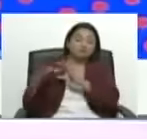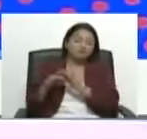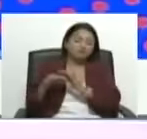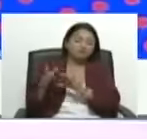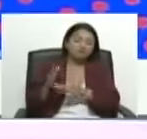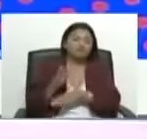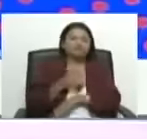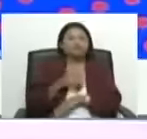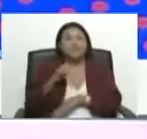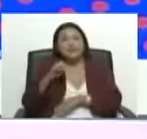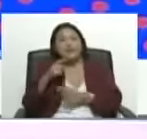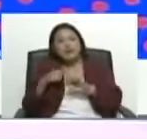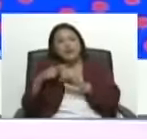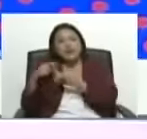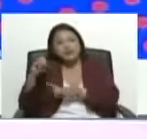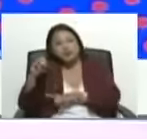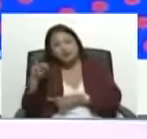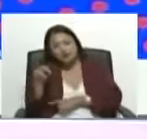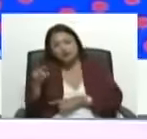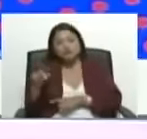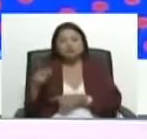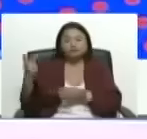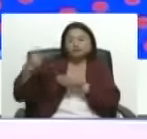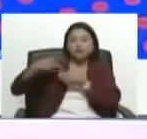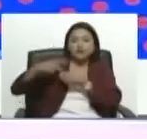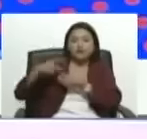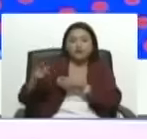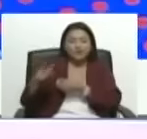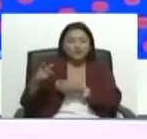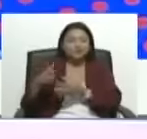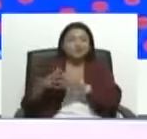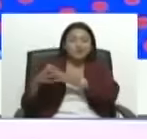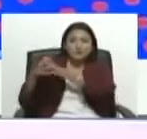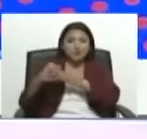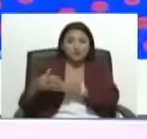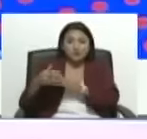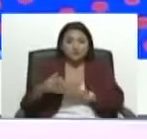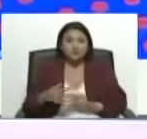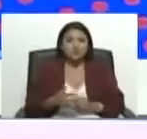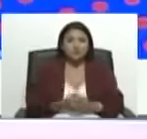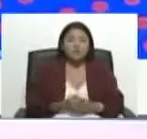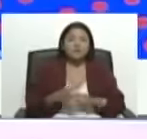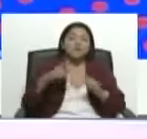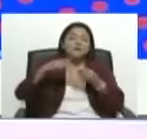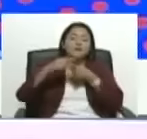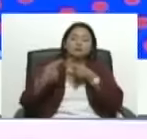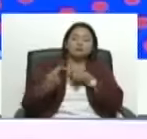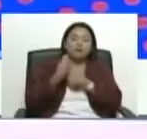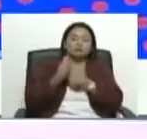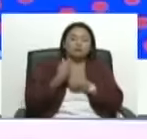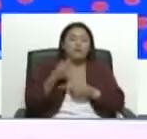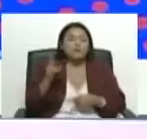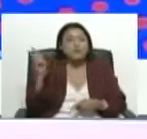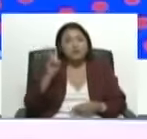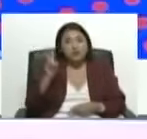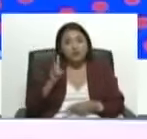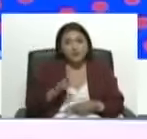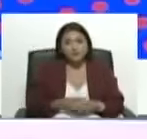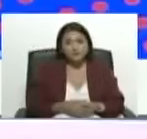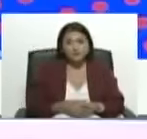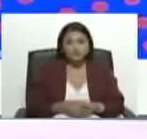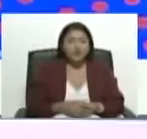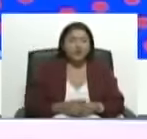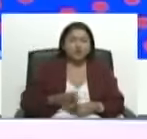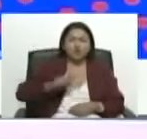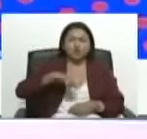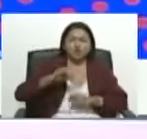por vasallaje frente al Comando Sur, pretenden amenazar a Venezuela. Nosotros nos vamos a